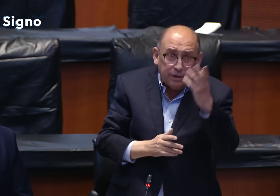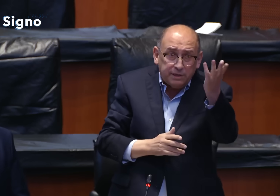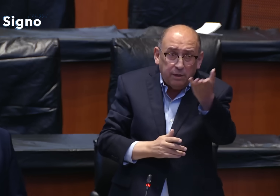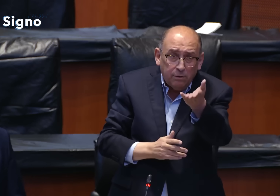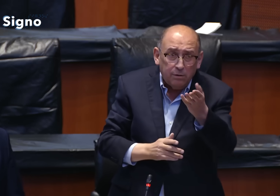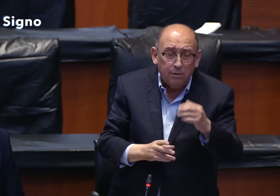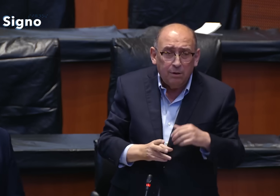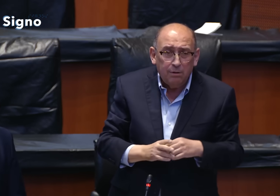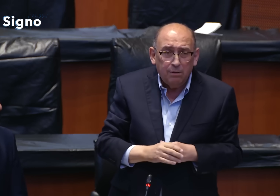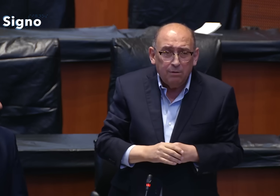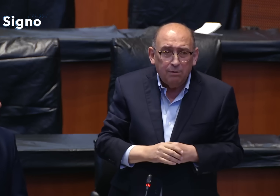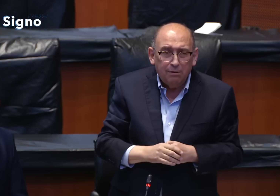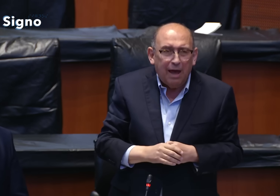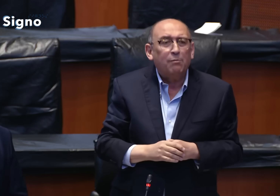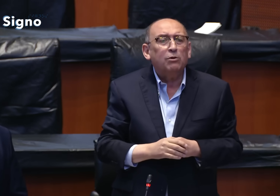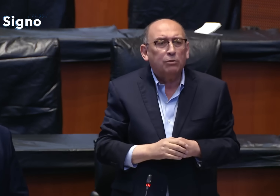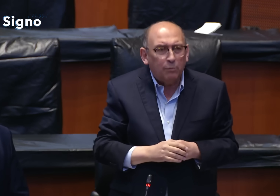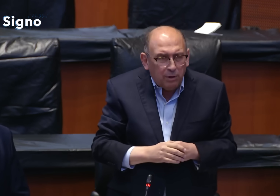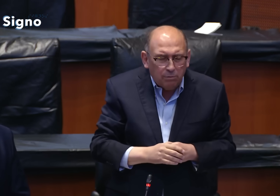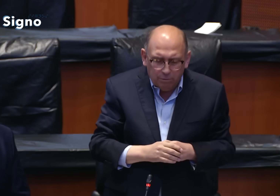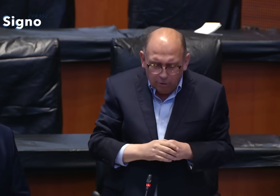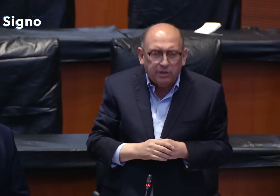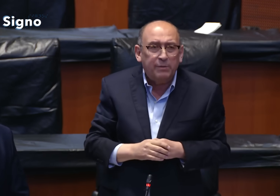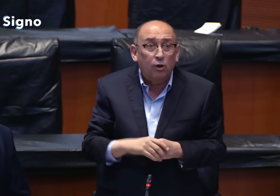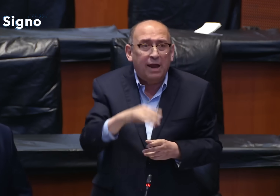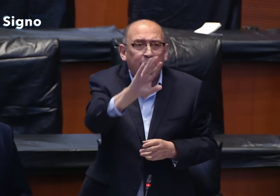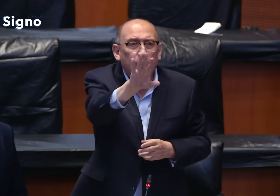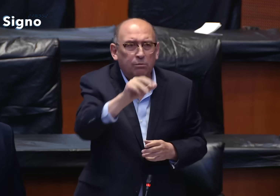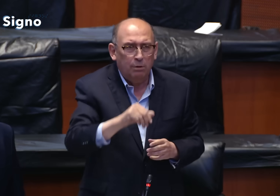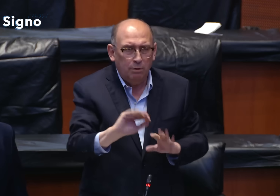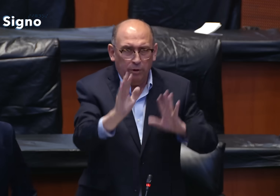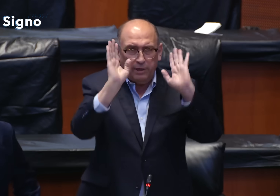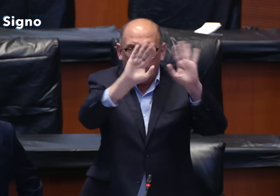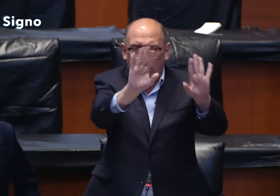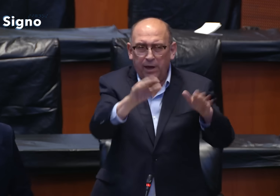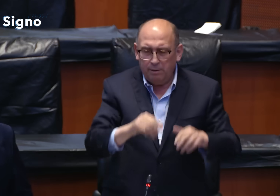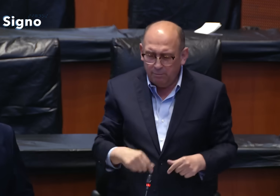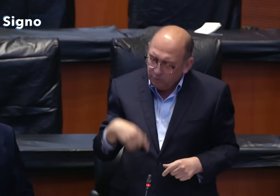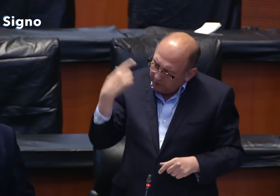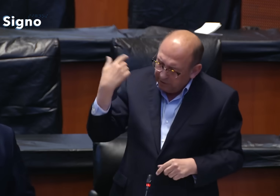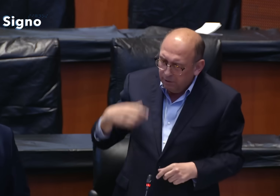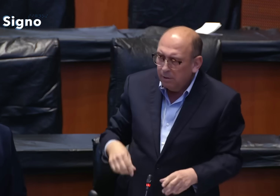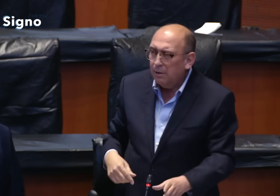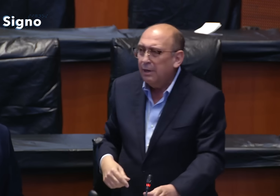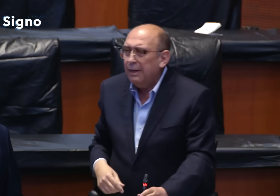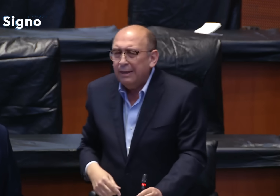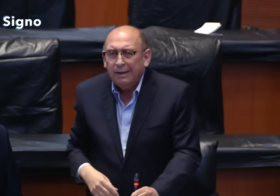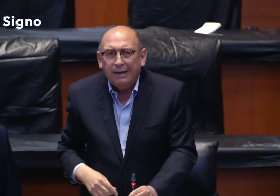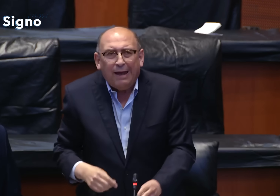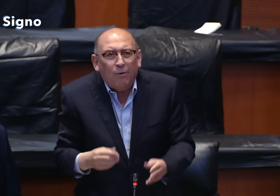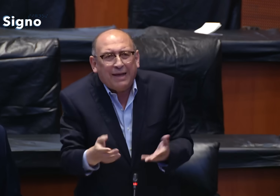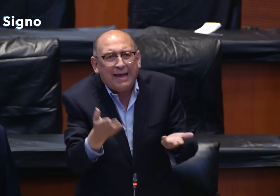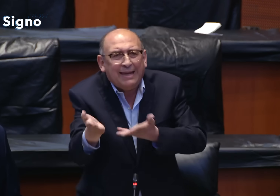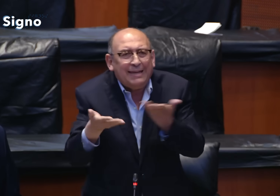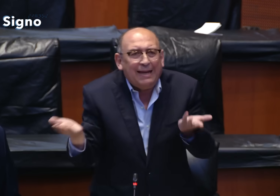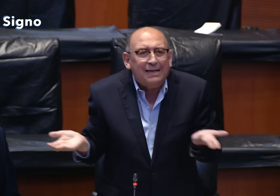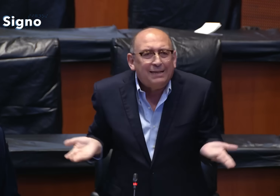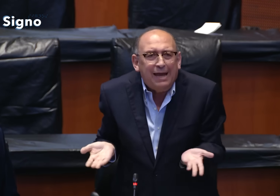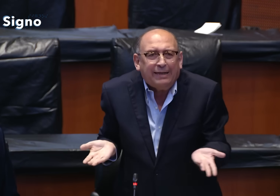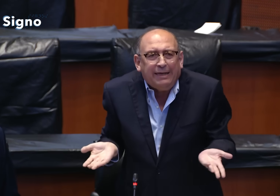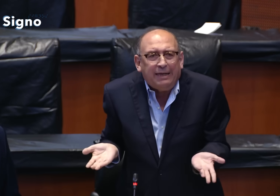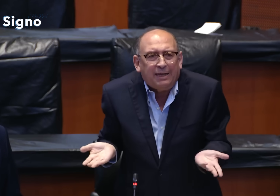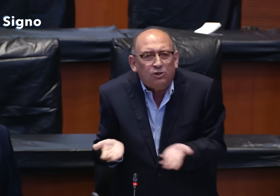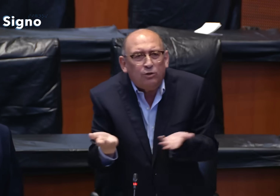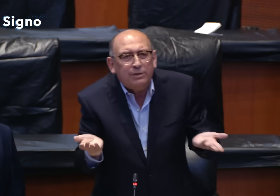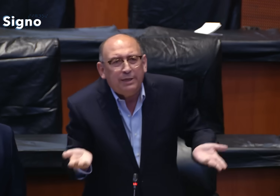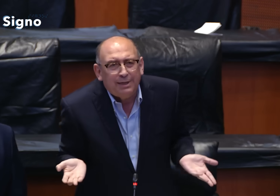bien. Es que le sí. leo el pensamiento. Ah, bueno, qué bueno. Yo también. No lea el mío. Ahorita no lo lea. Después. Oiga, ¿qué reglas